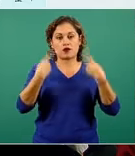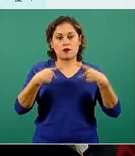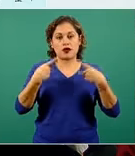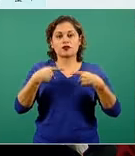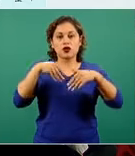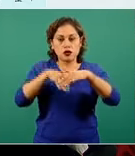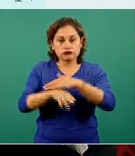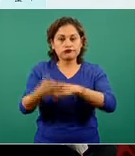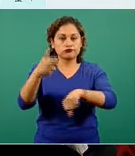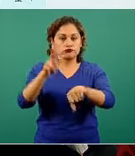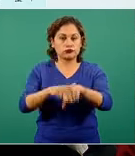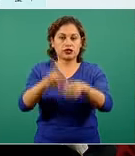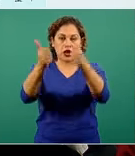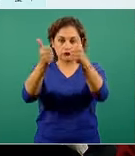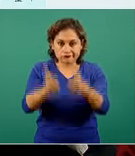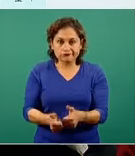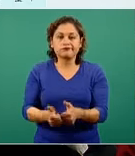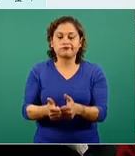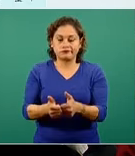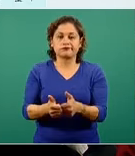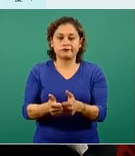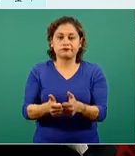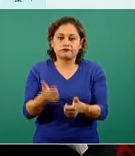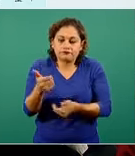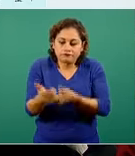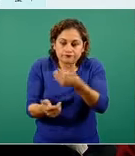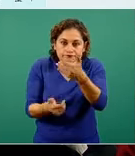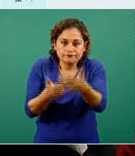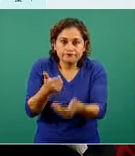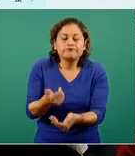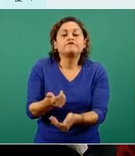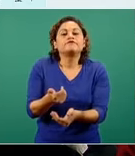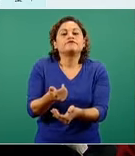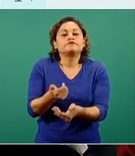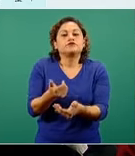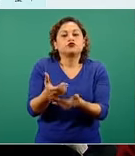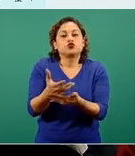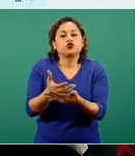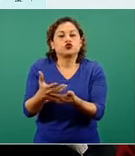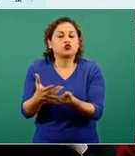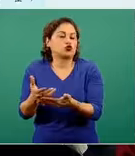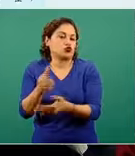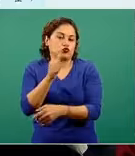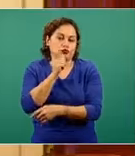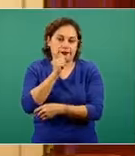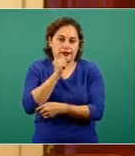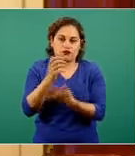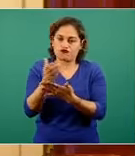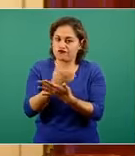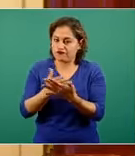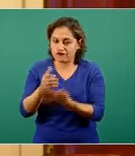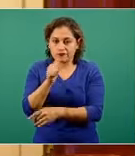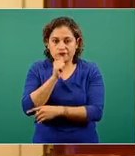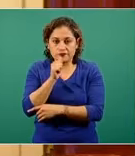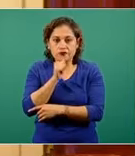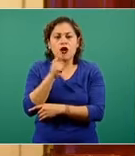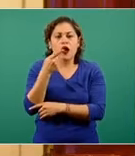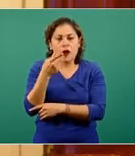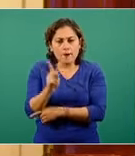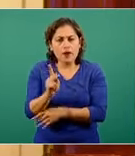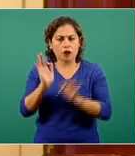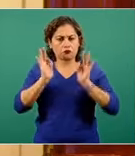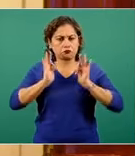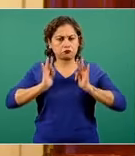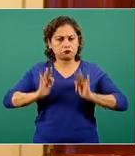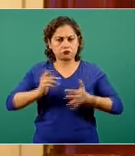hospitalizadas, esperando todavía este proceso de finalizar su tratamiento o su observación. Todas ellas están estables y evolucionando